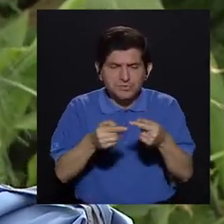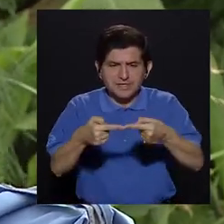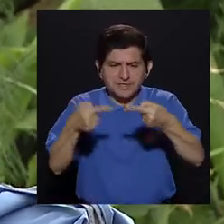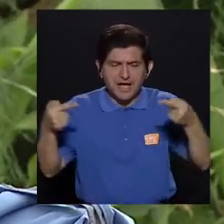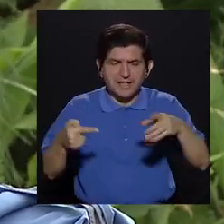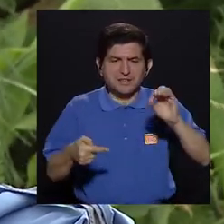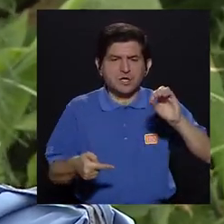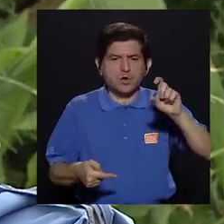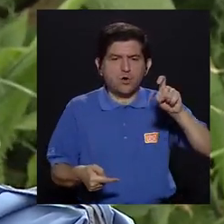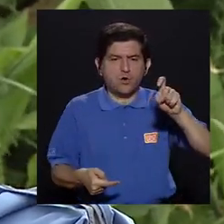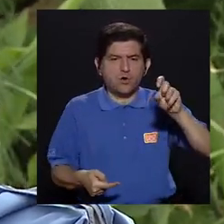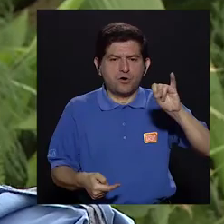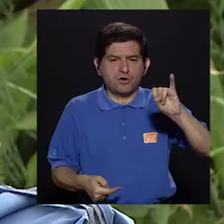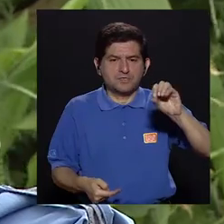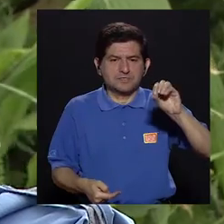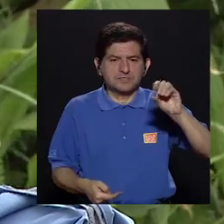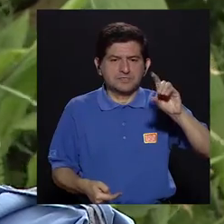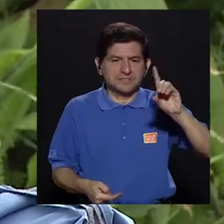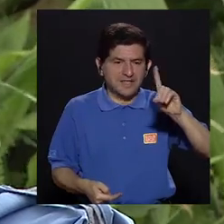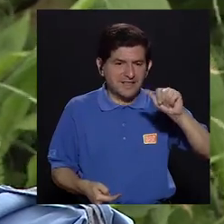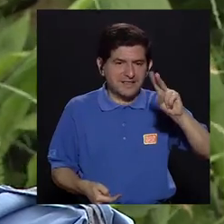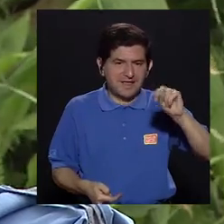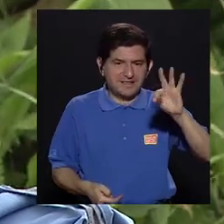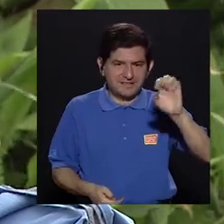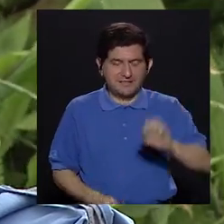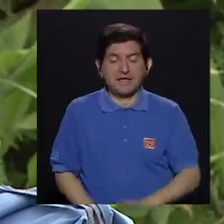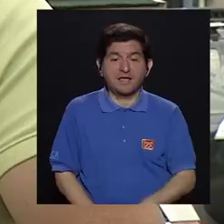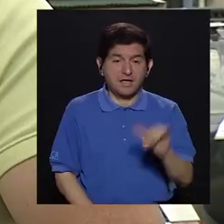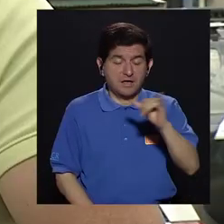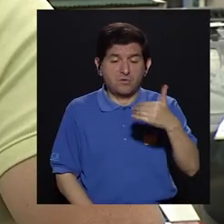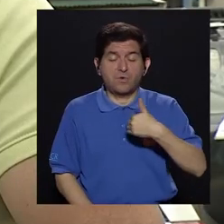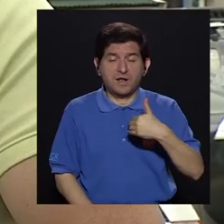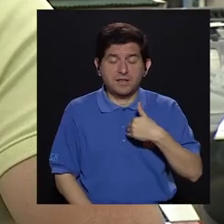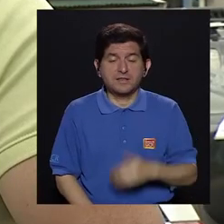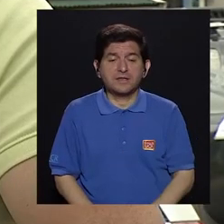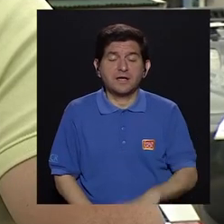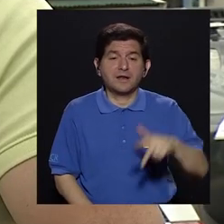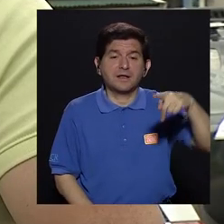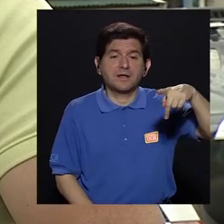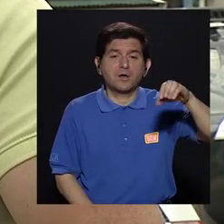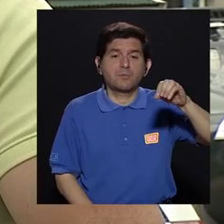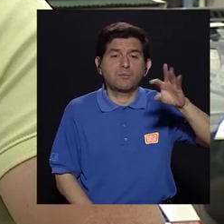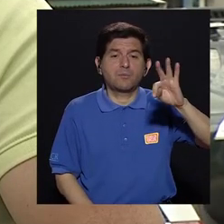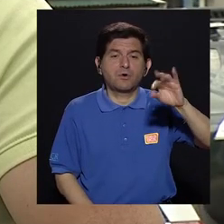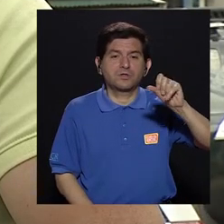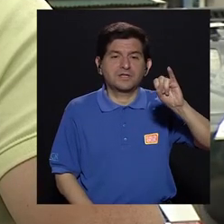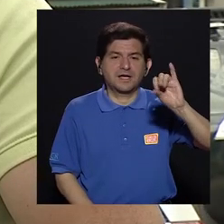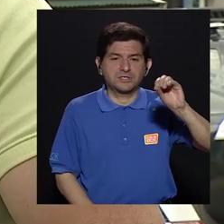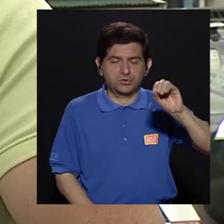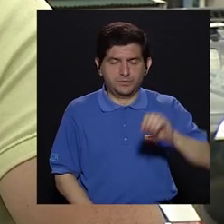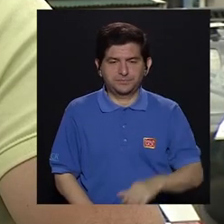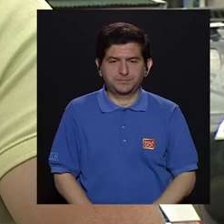antioxidantes. Tiene también, los frijoles son fuente de potasio, que por ejemplo,